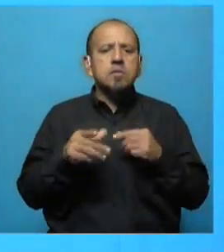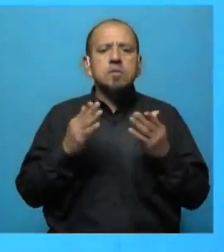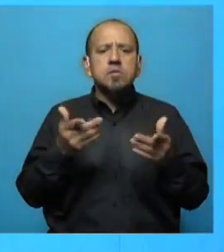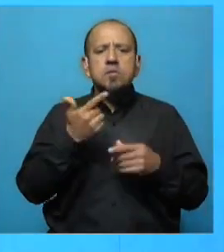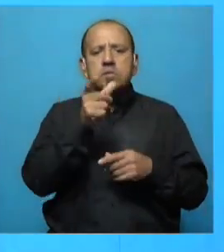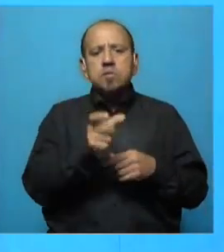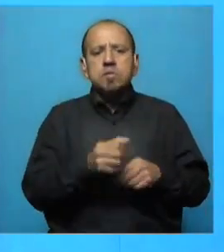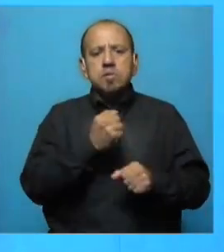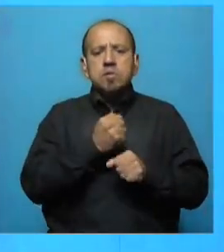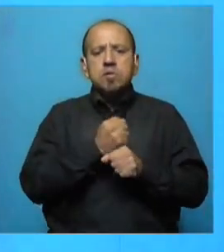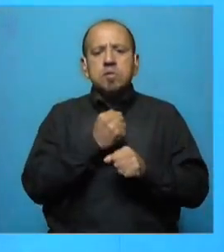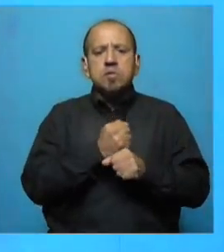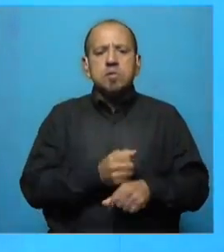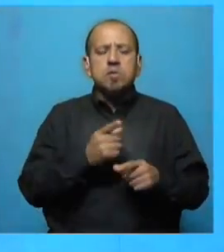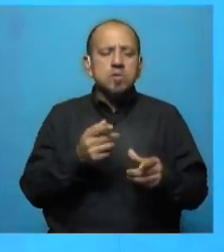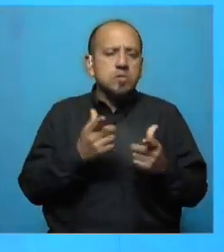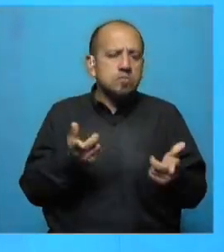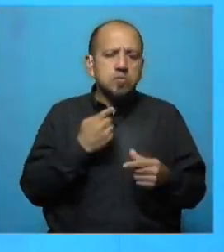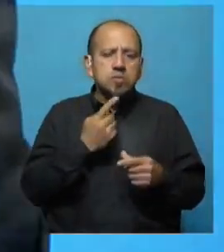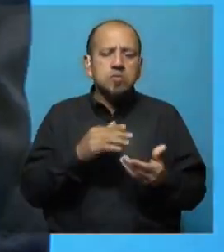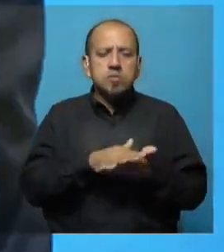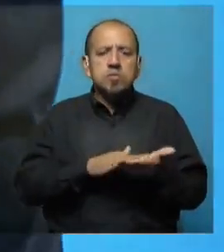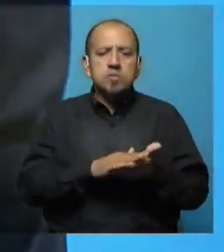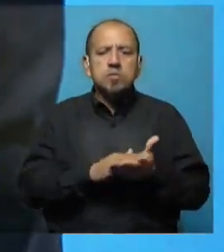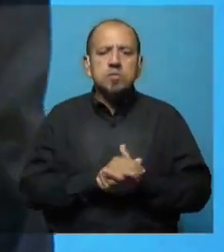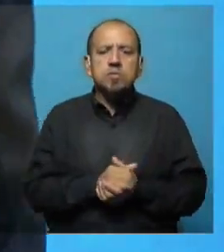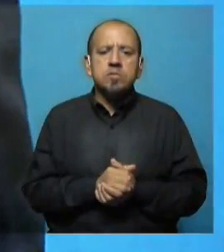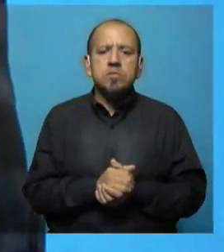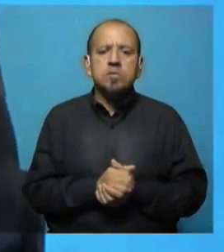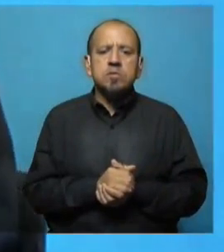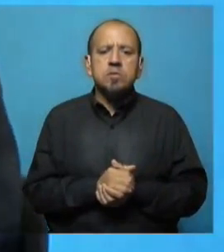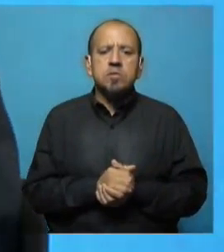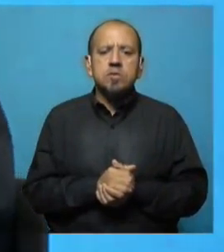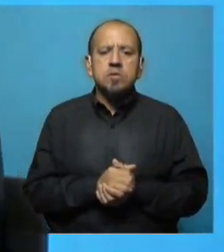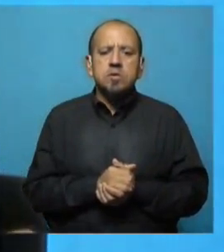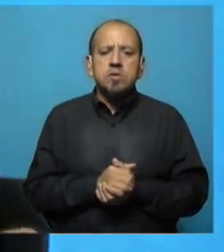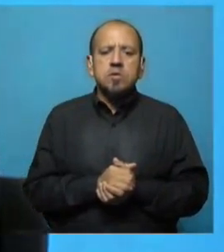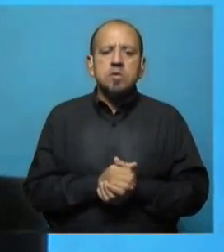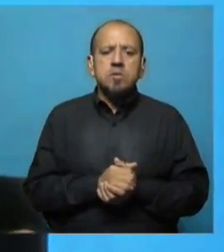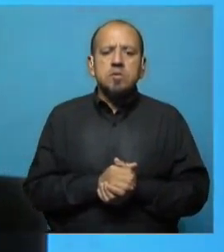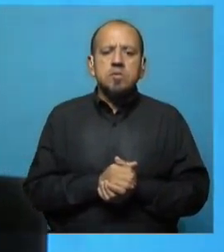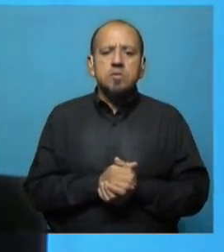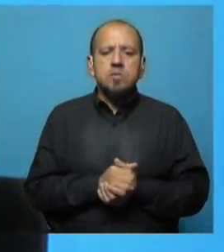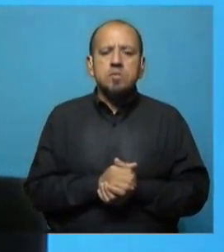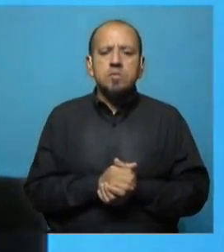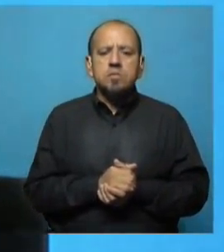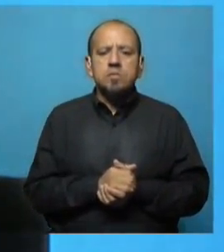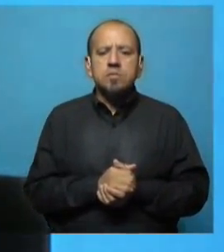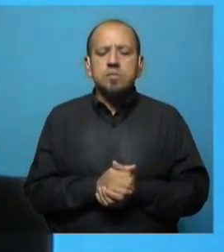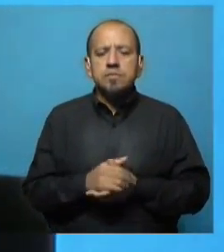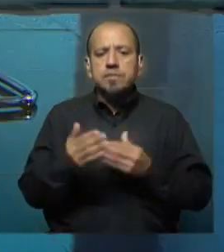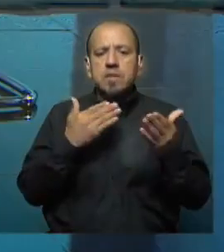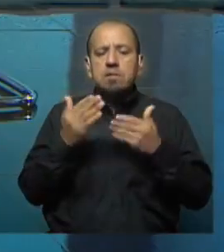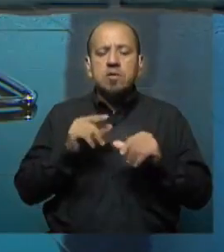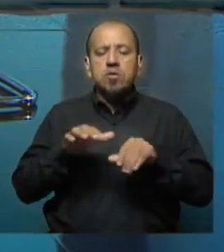atacar es un trabajador eso no tiene sentido antes de irnos a la pausa este nos quedamos también hablando fuera del aire hablando de